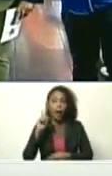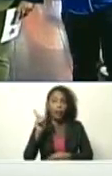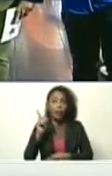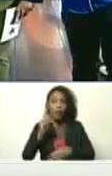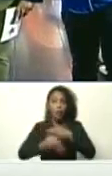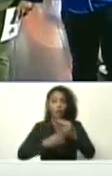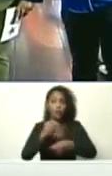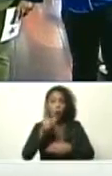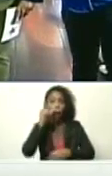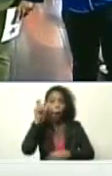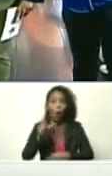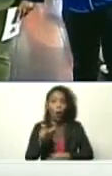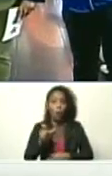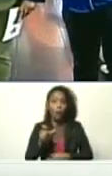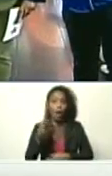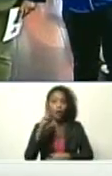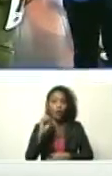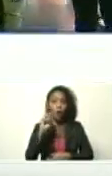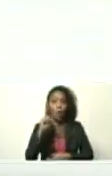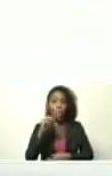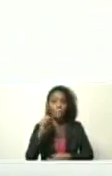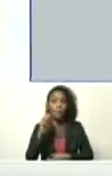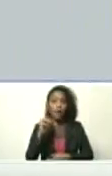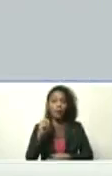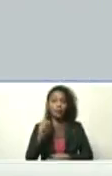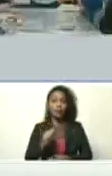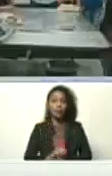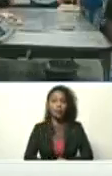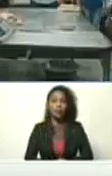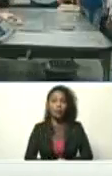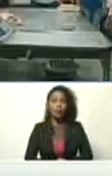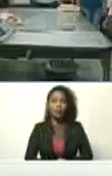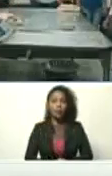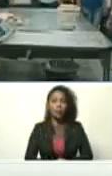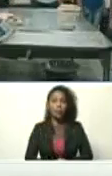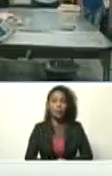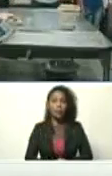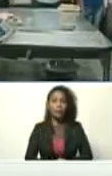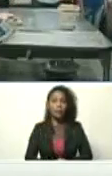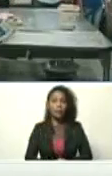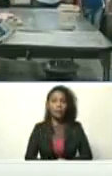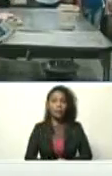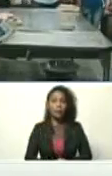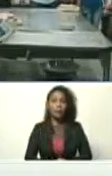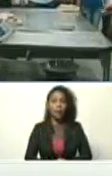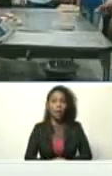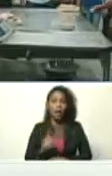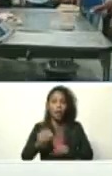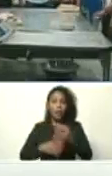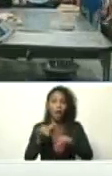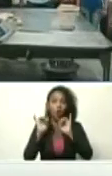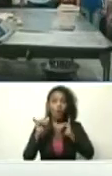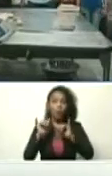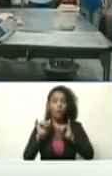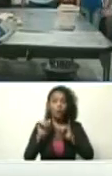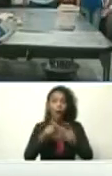Román que se le dice Ramón que se le dice Román, al final es lo mismo. Y allá